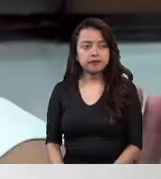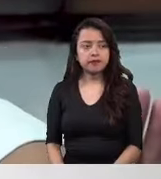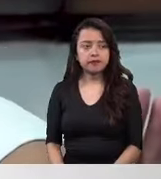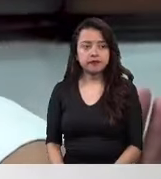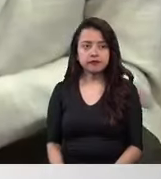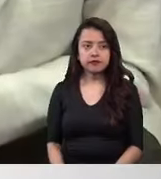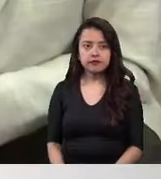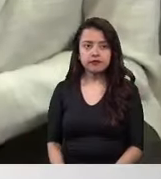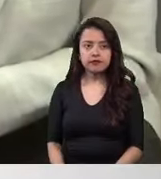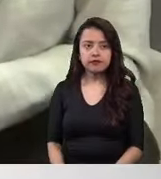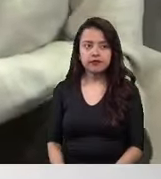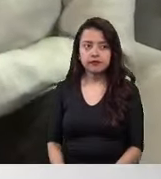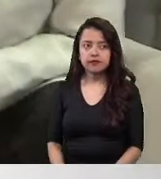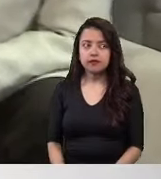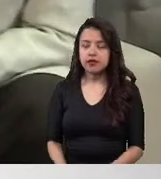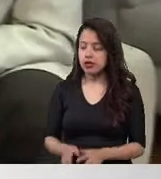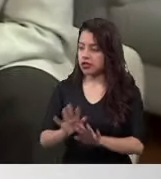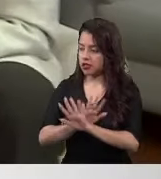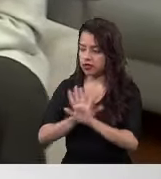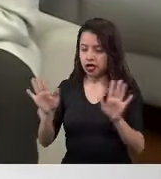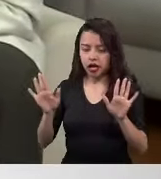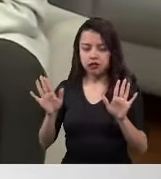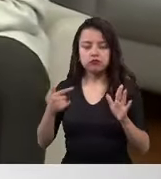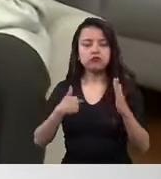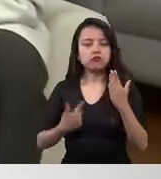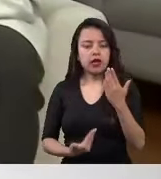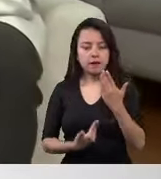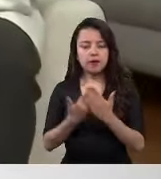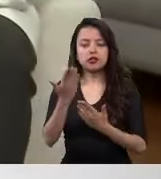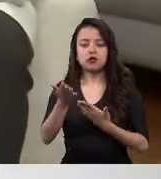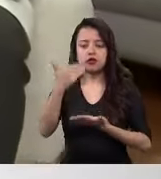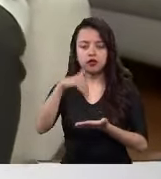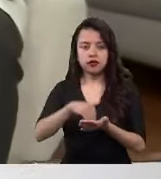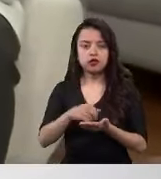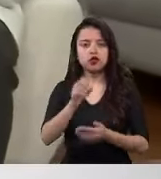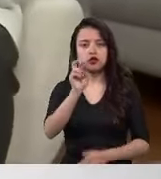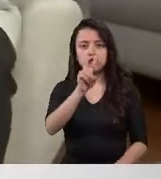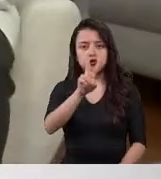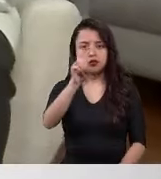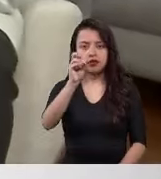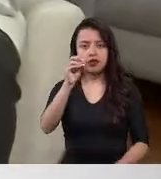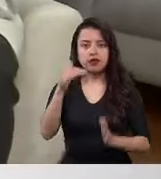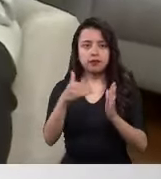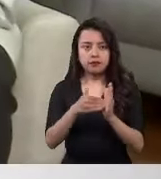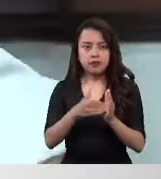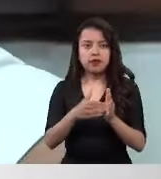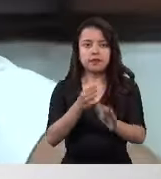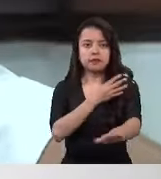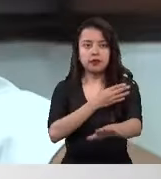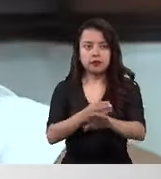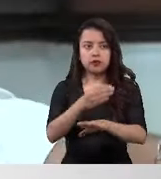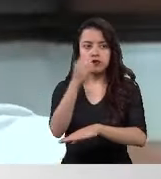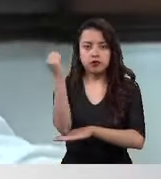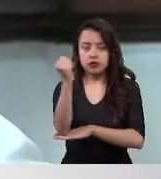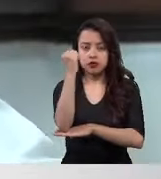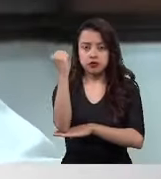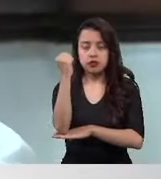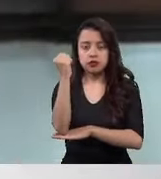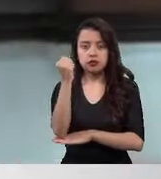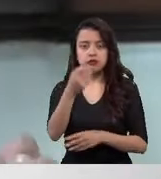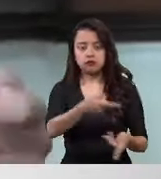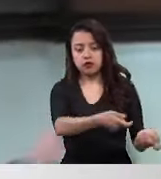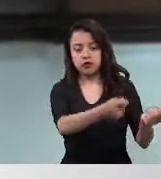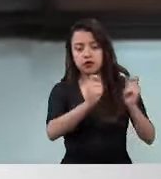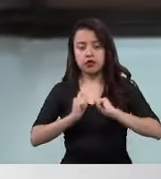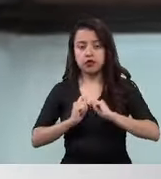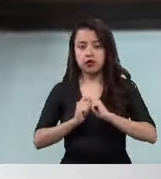a destrabar? Está destrabado. Nos acaban de dar... 270 mil millones de pesos del gobierno nacional, vigencias futuras. Cuando usted dice nos